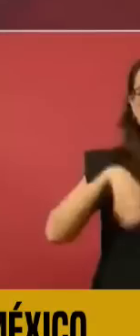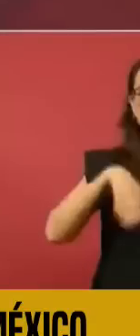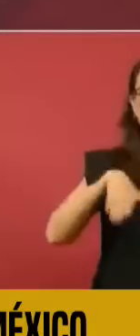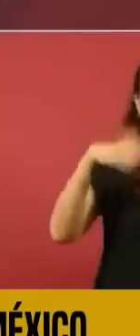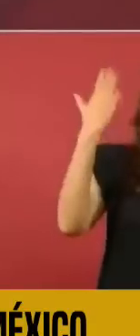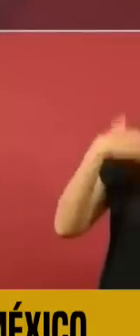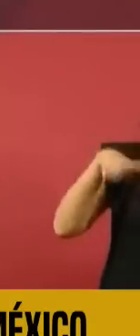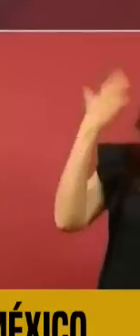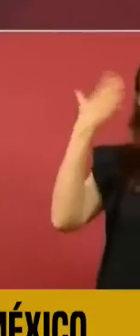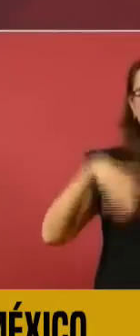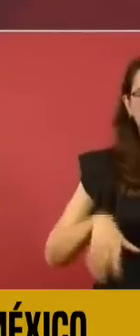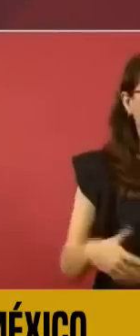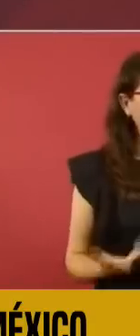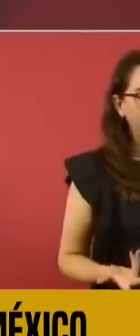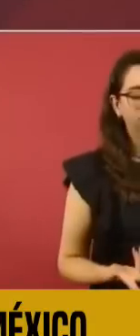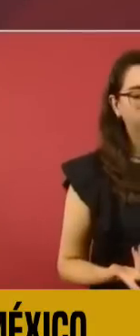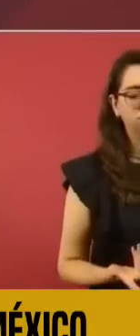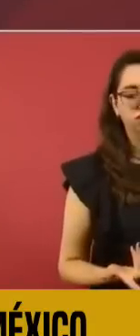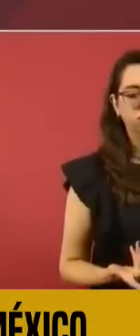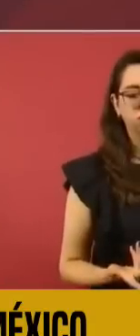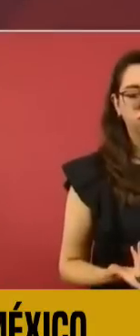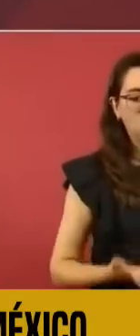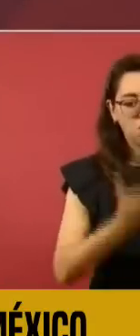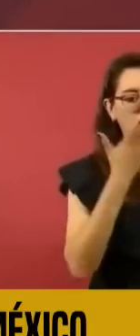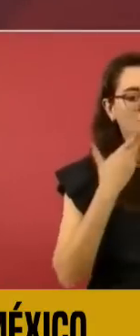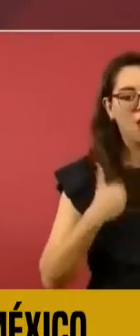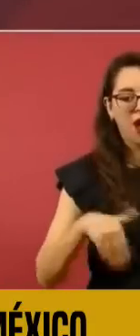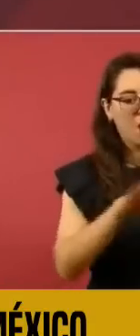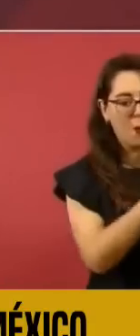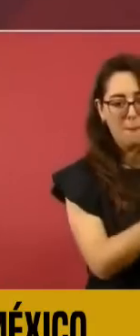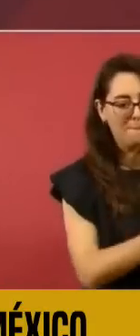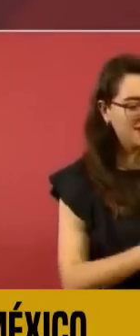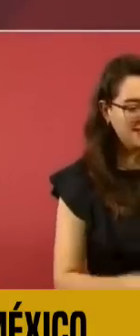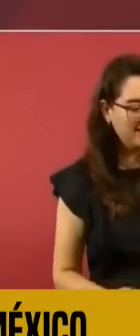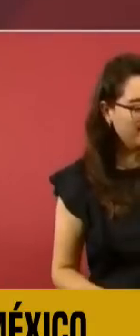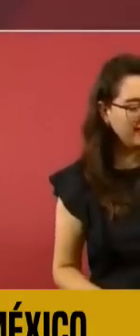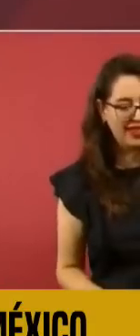presidente. ¿Qué pasa ayer en la tarde?